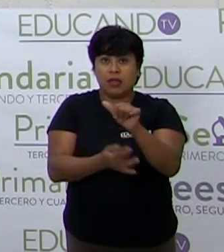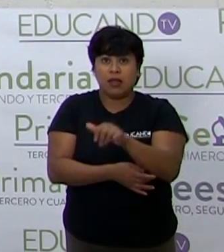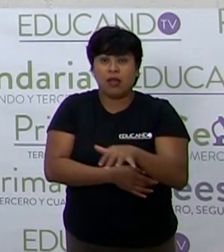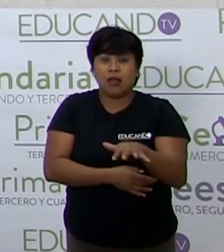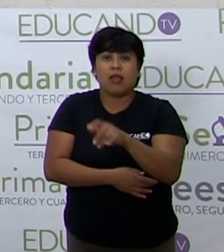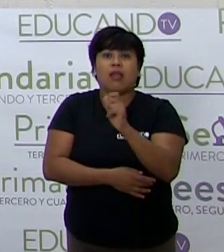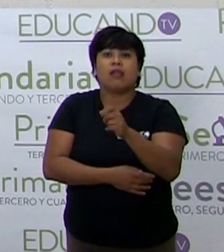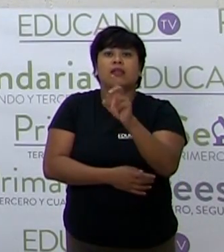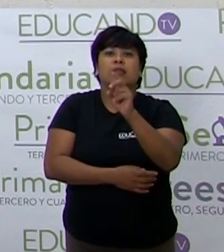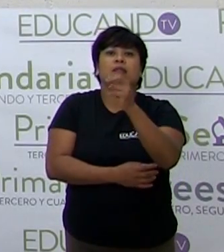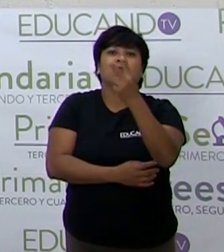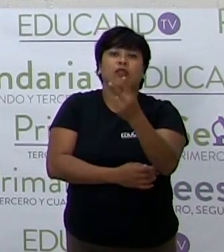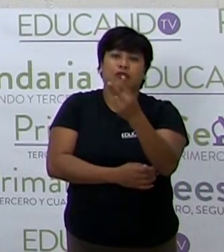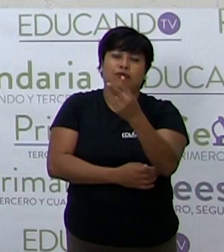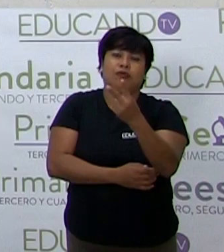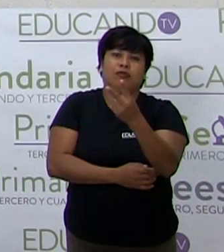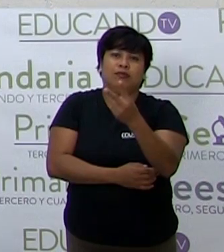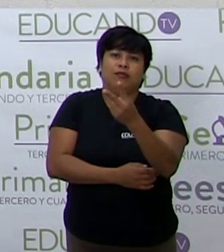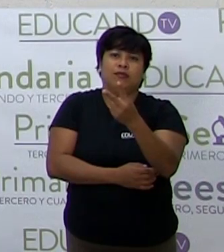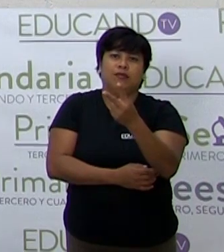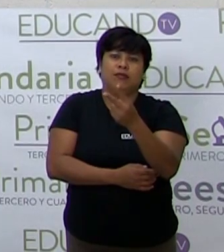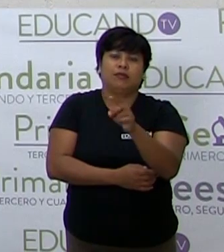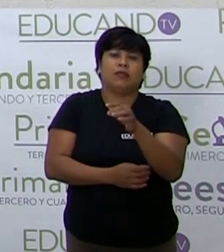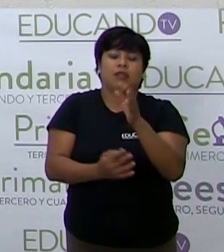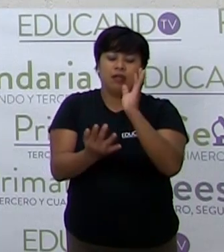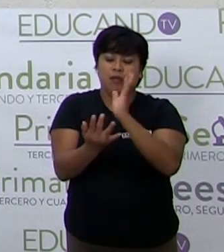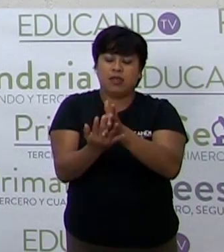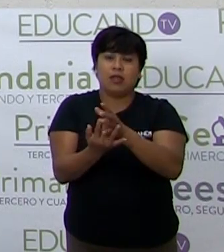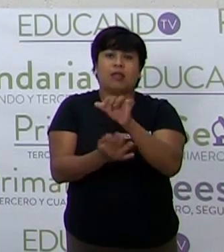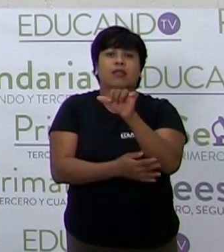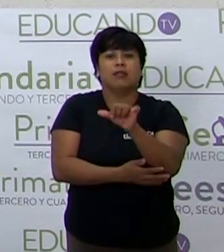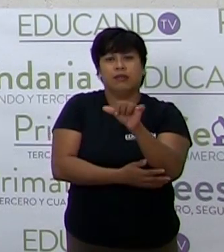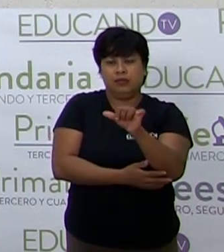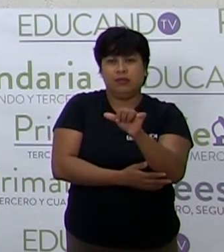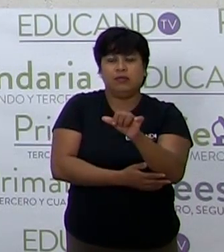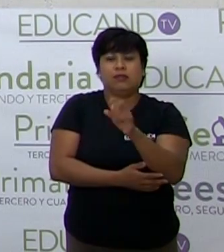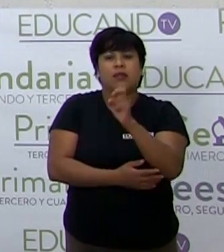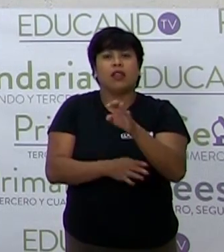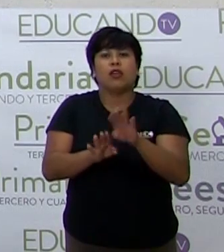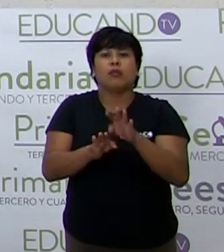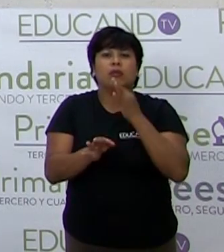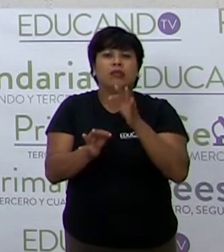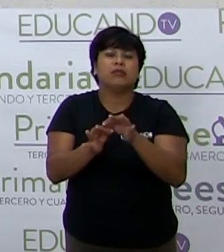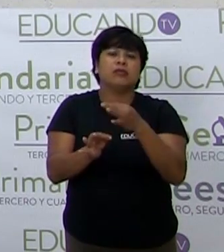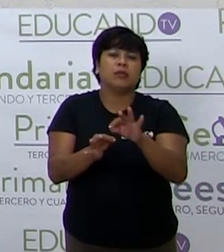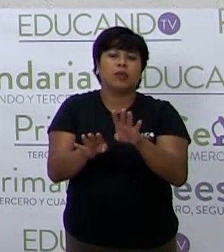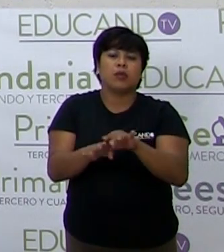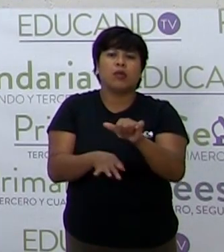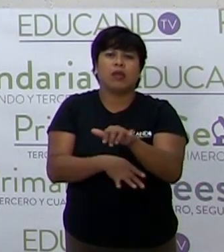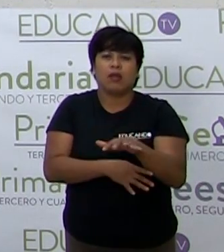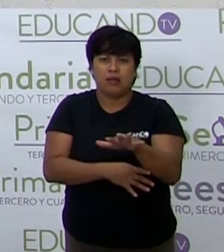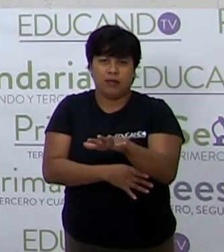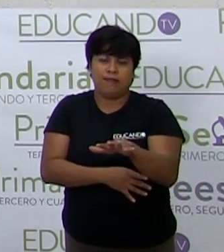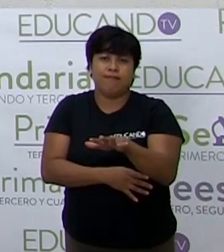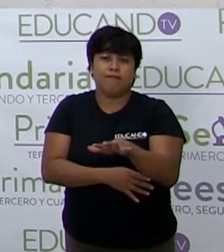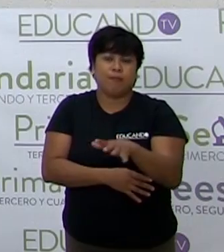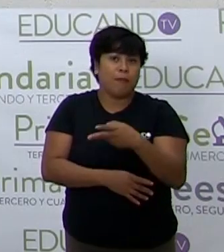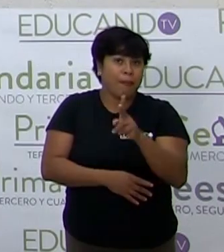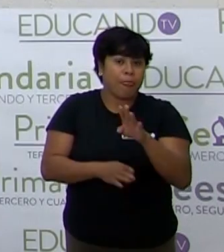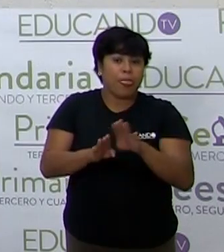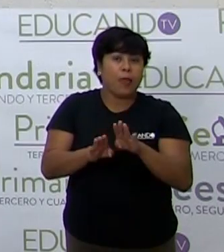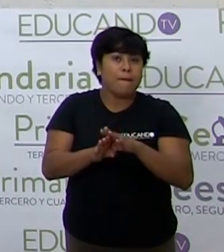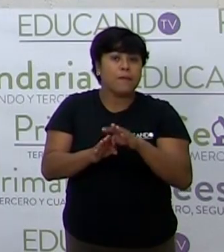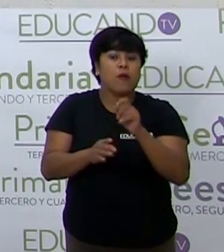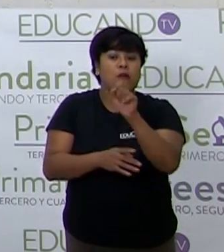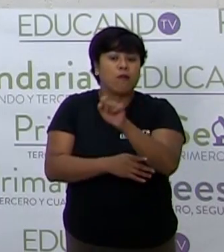serían 32 unidades cuadradas. Esa es una manera simple de estar calculando el área de ese rombo. Pero con una